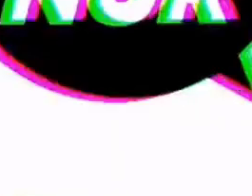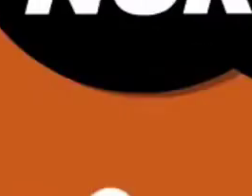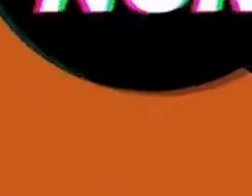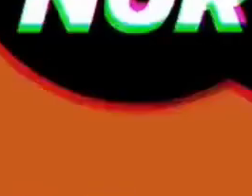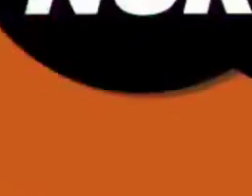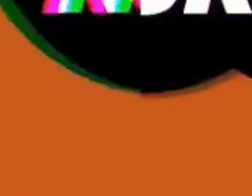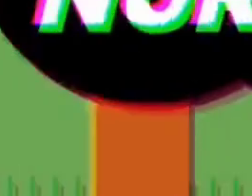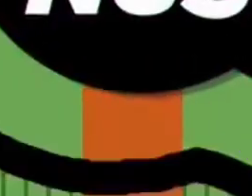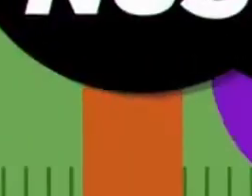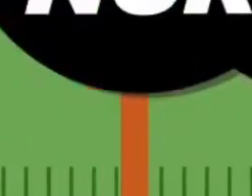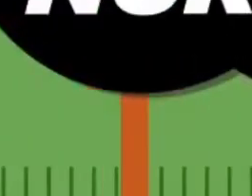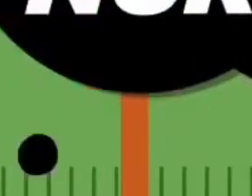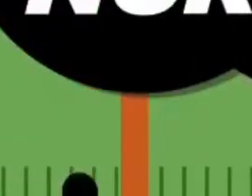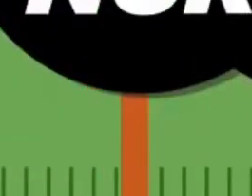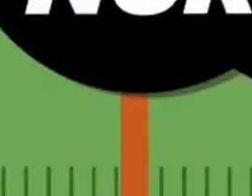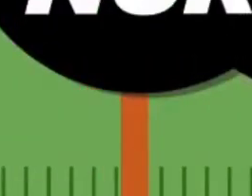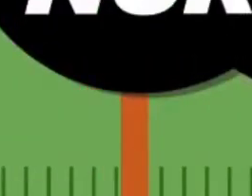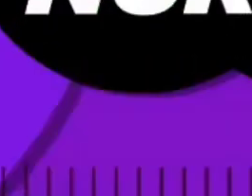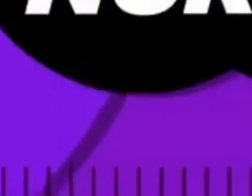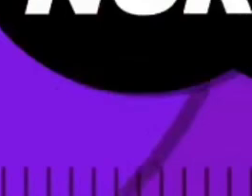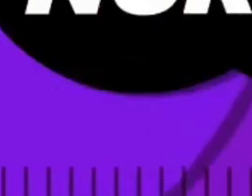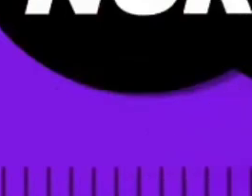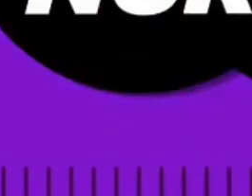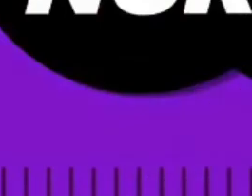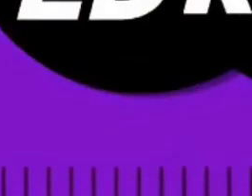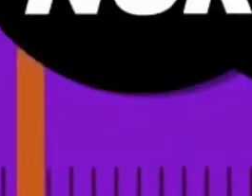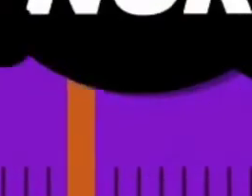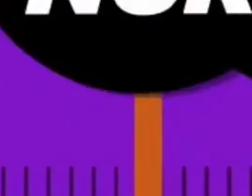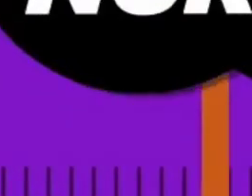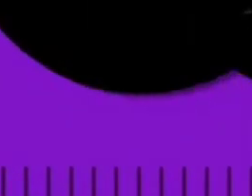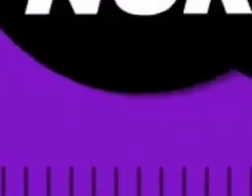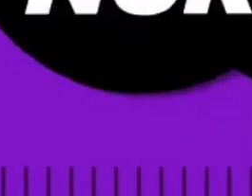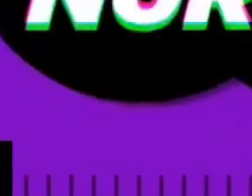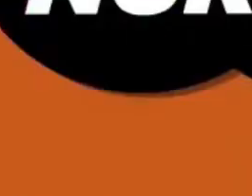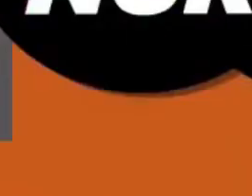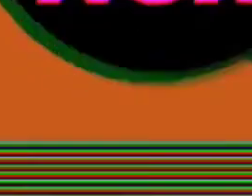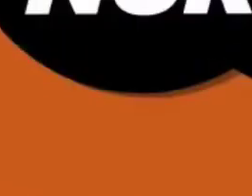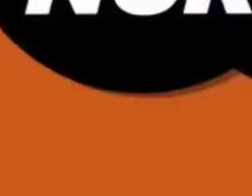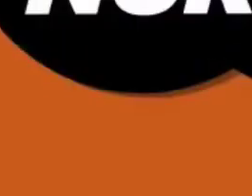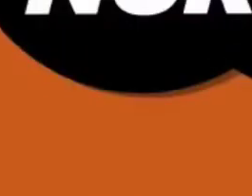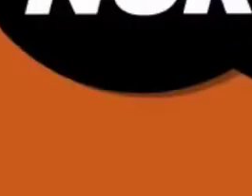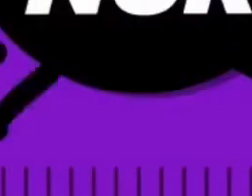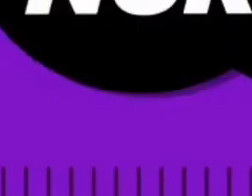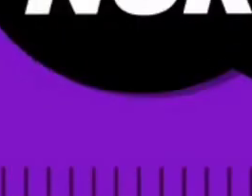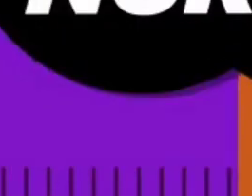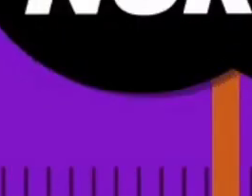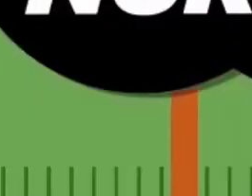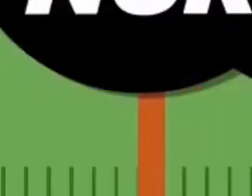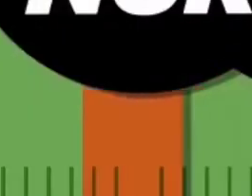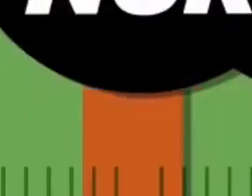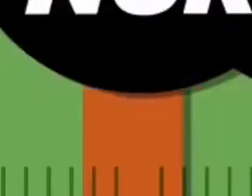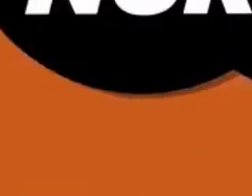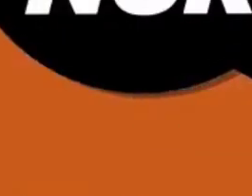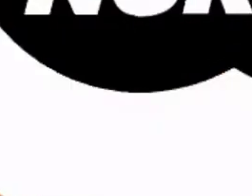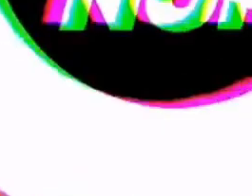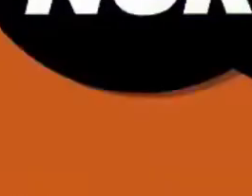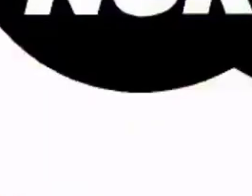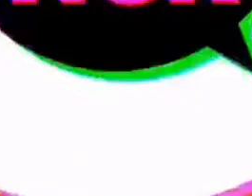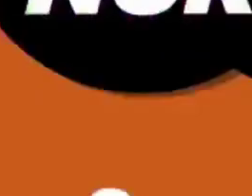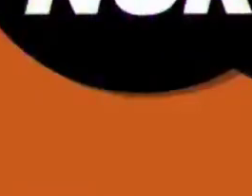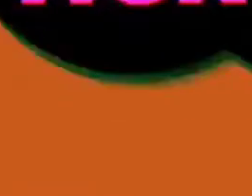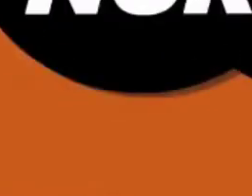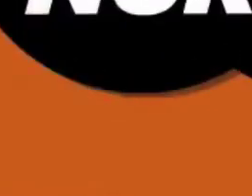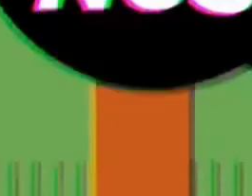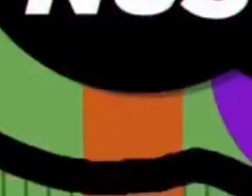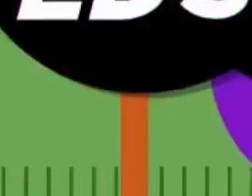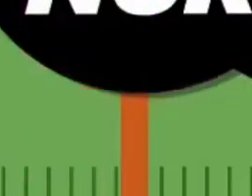transporte, ¿está bien? Eso también, hubo una partida más de 10.500 millones que van a quedar incorporados como